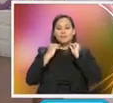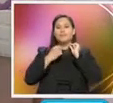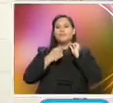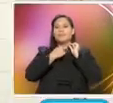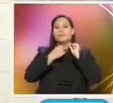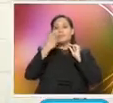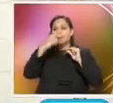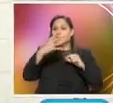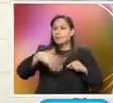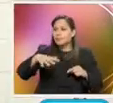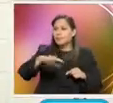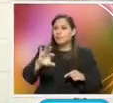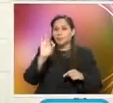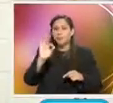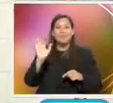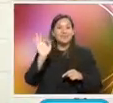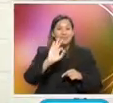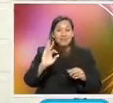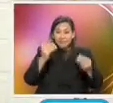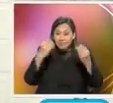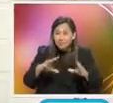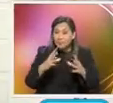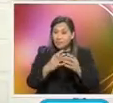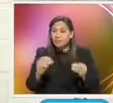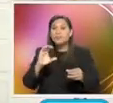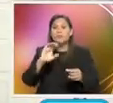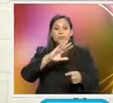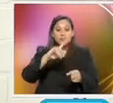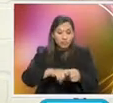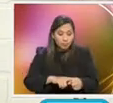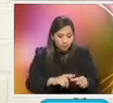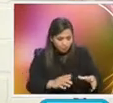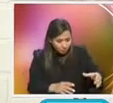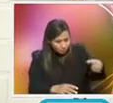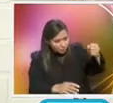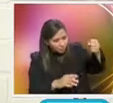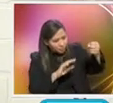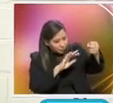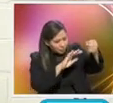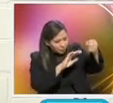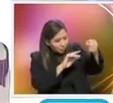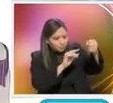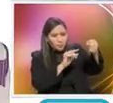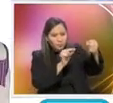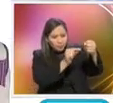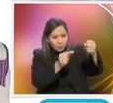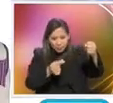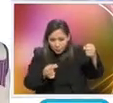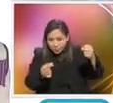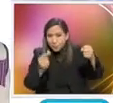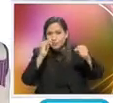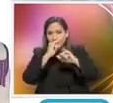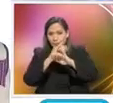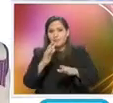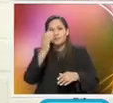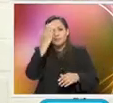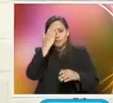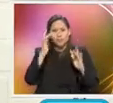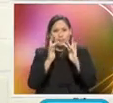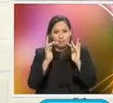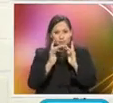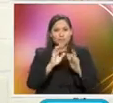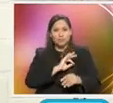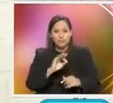localizarlos, para que en un momento dado, si se pierde y un veterinario lo encuentra, puedan leer esta información y te puedan contactar.